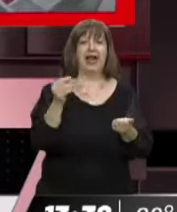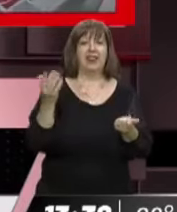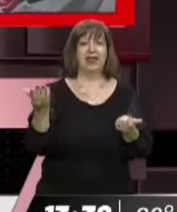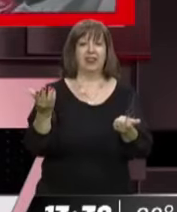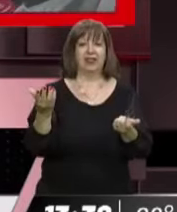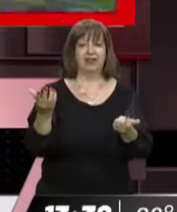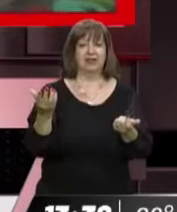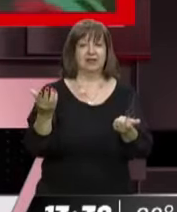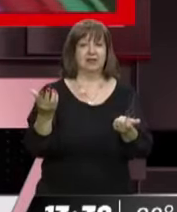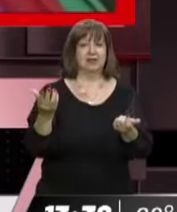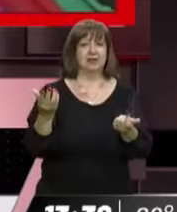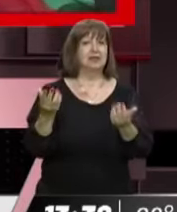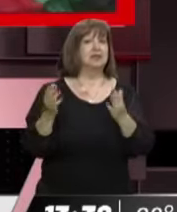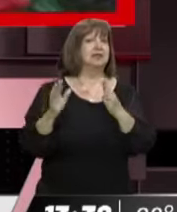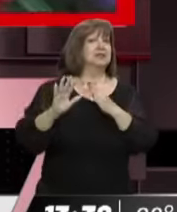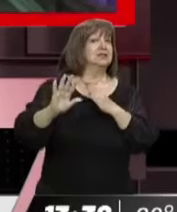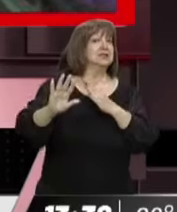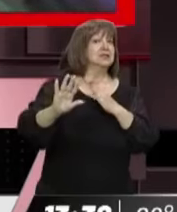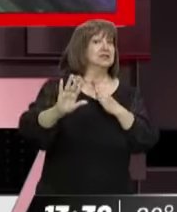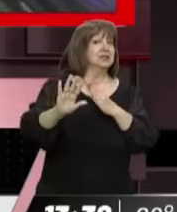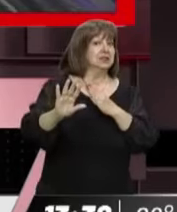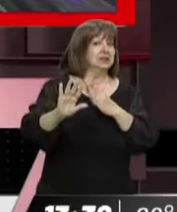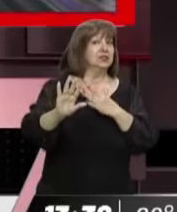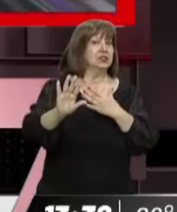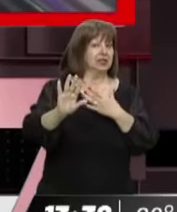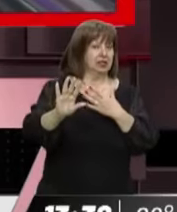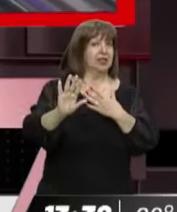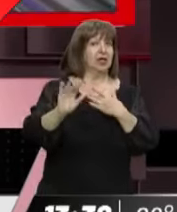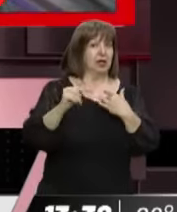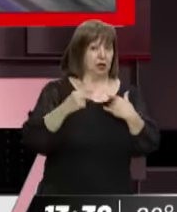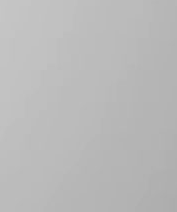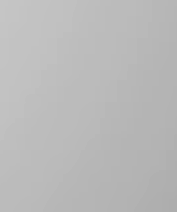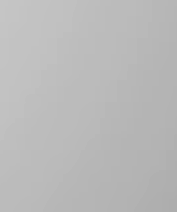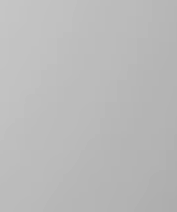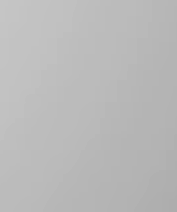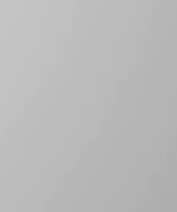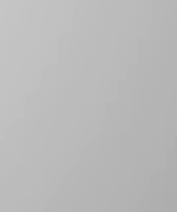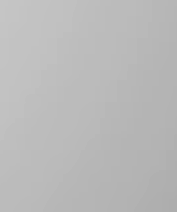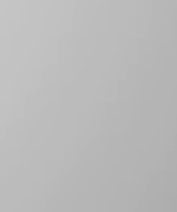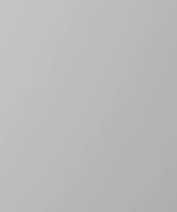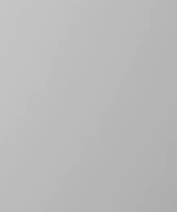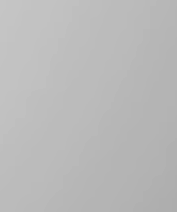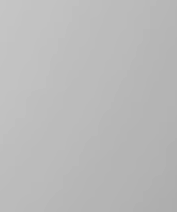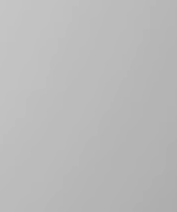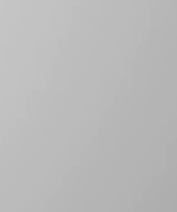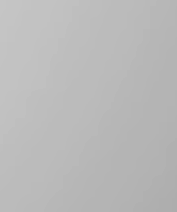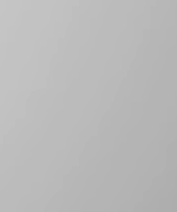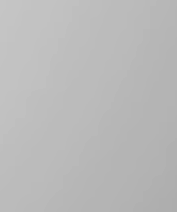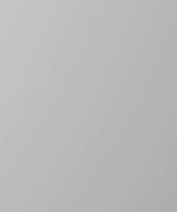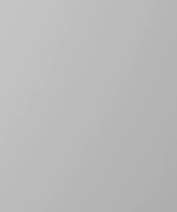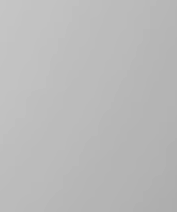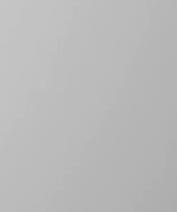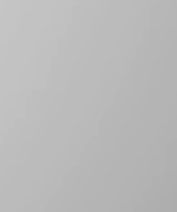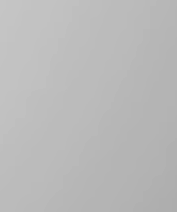se generó esa situación de tensión en el Ministerio de Capital Humano cuando la ministra de Capital Humano salió y los enfrentó.